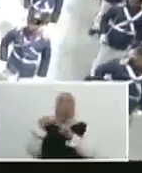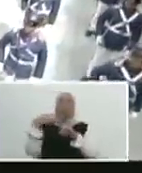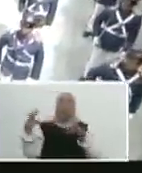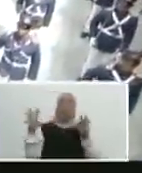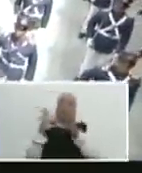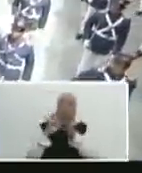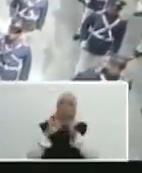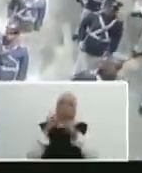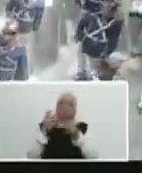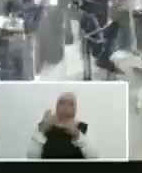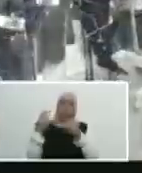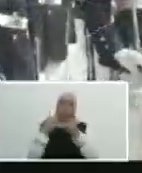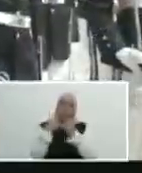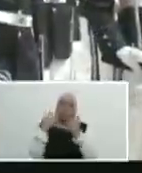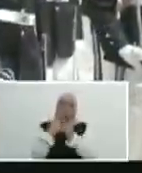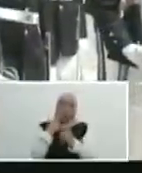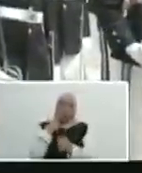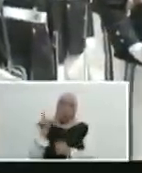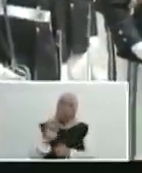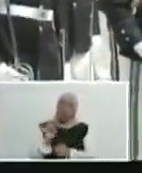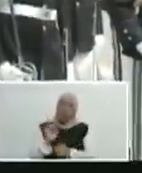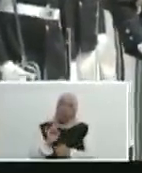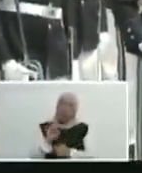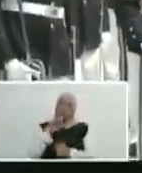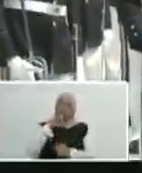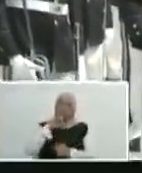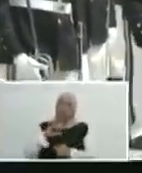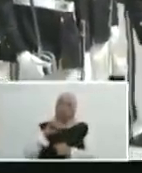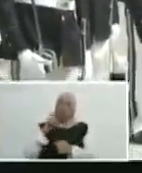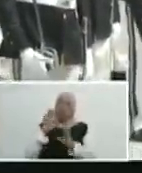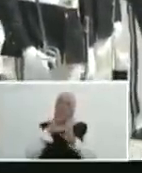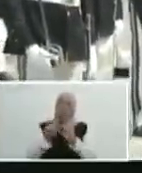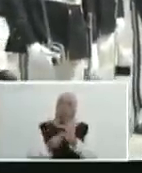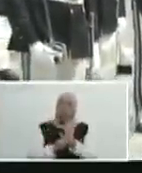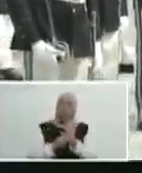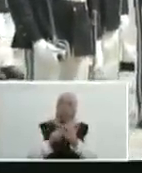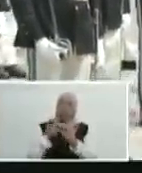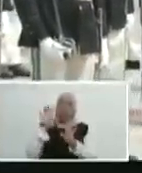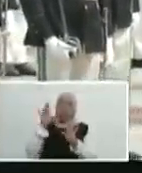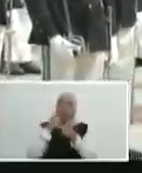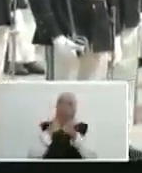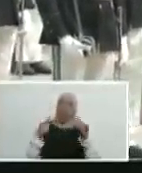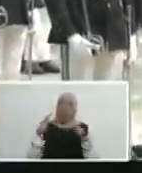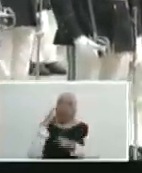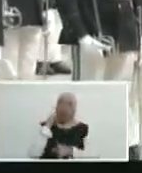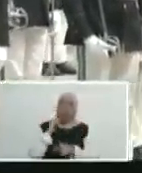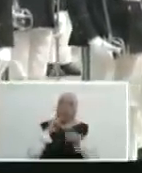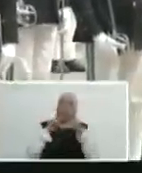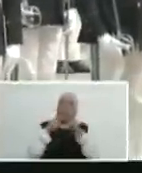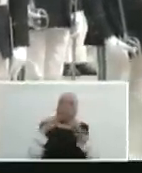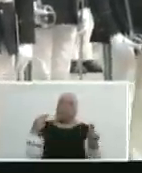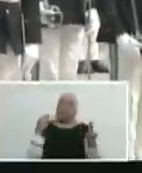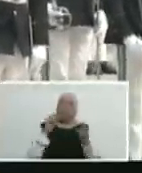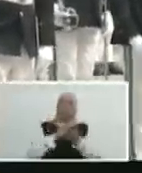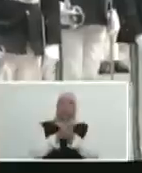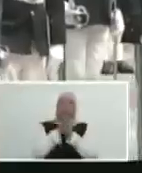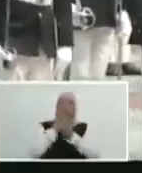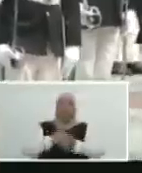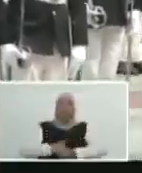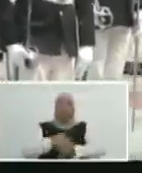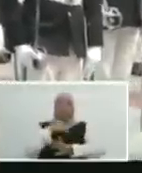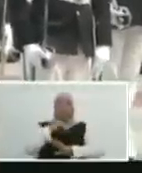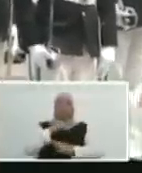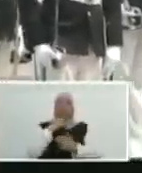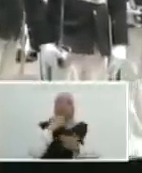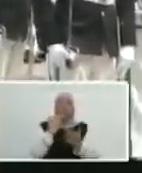con fuerza, a dar la batalla de la verdad, de las ideas, de la constitución, de la patria. Vamos a dar la batalla. Ya basta. Lo que hicieron demuestra que tienen un plan